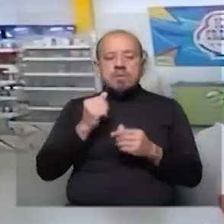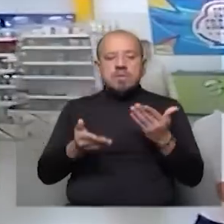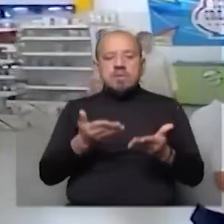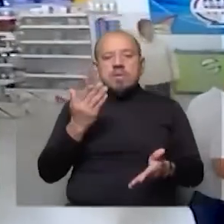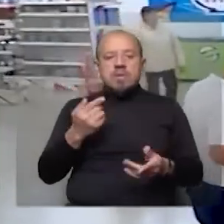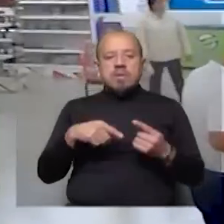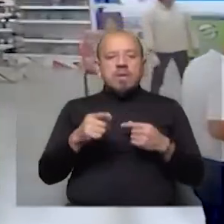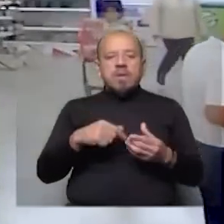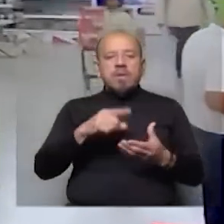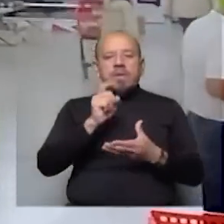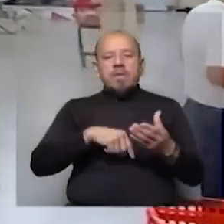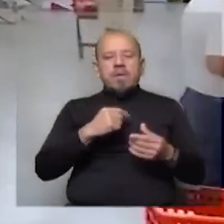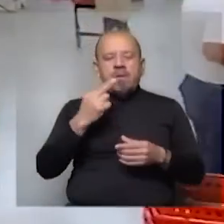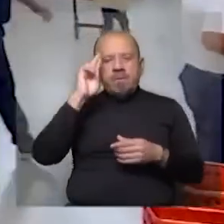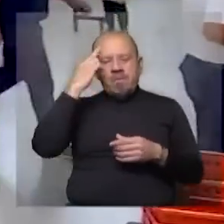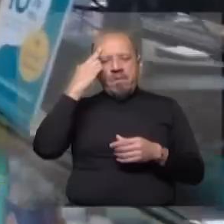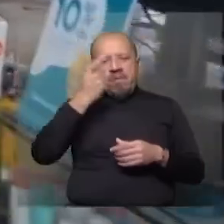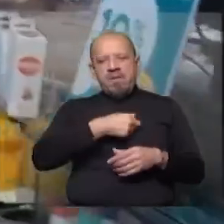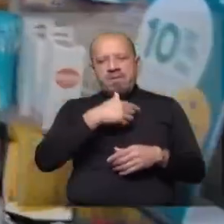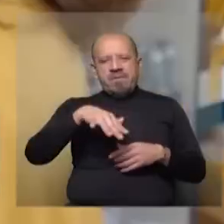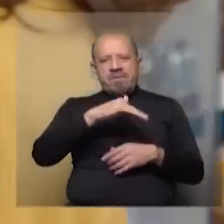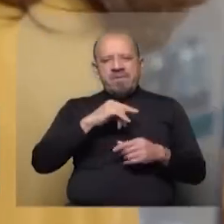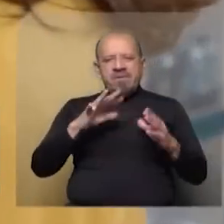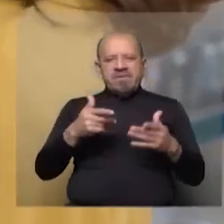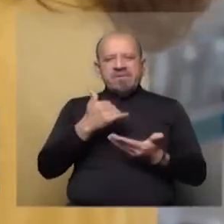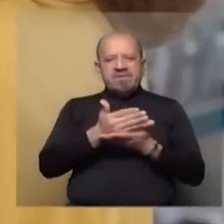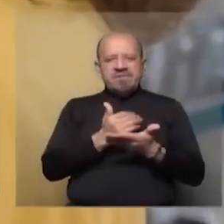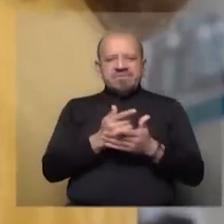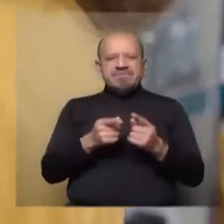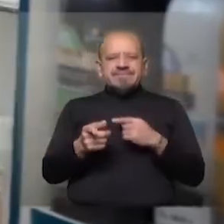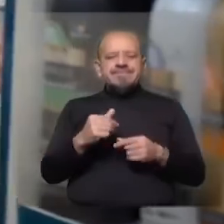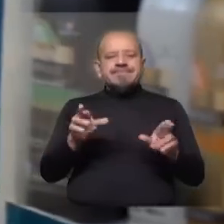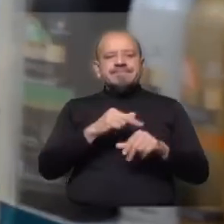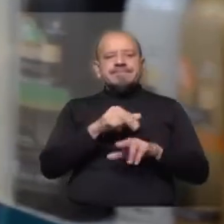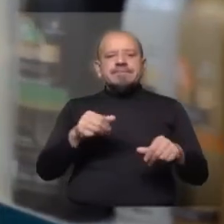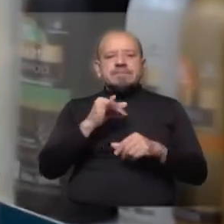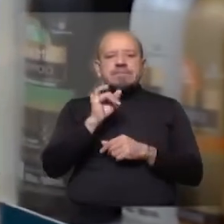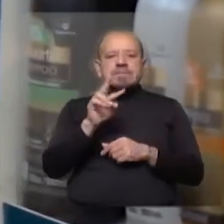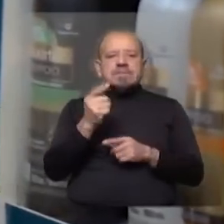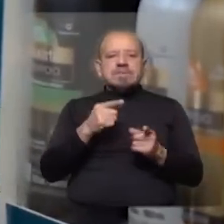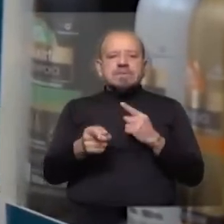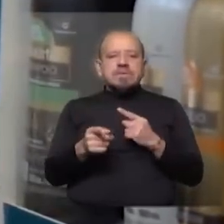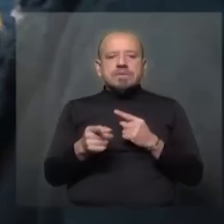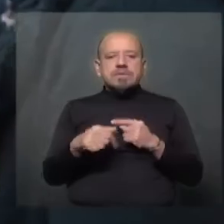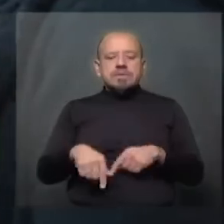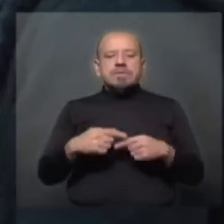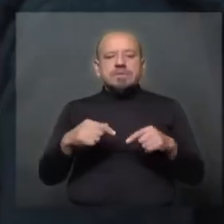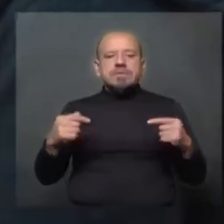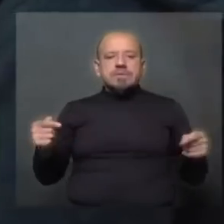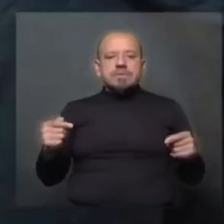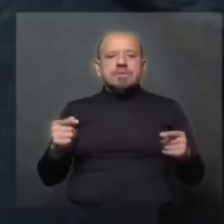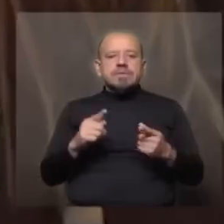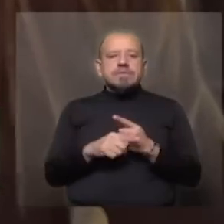aportes de tarjeta Uruguay social en forma transitorio para el departamento y la exoneración del IVA en la venta local en los productos de la canasta básica